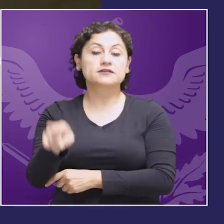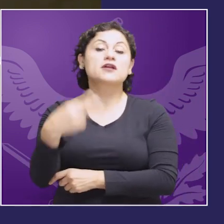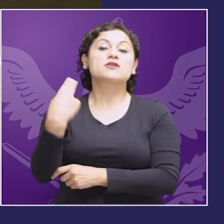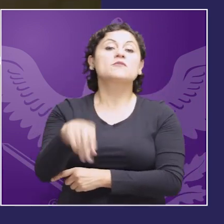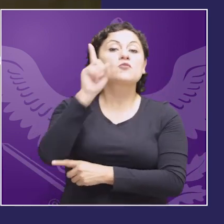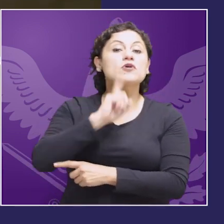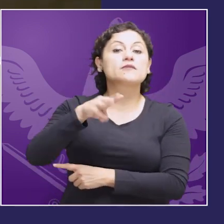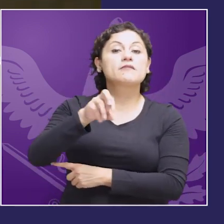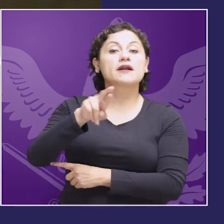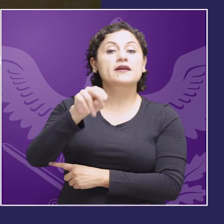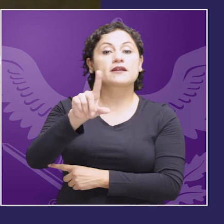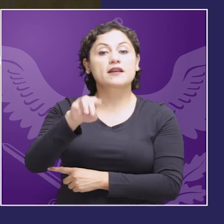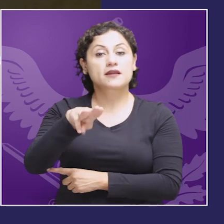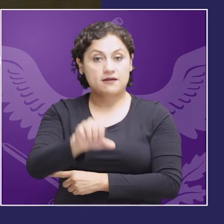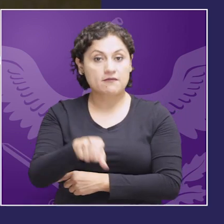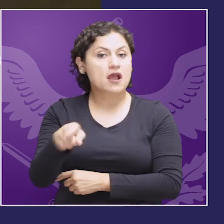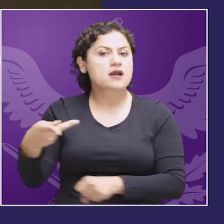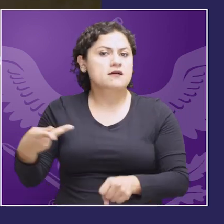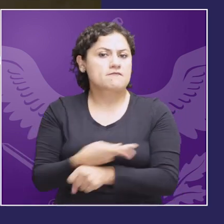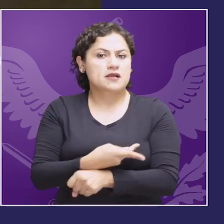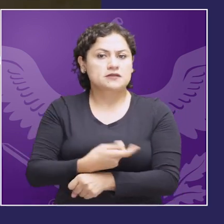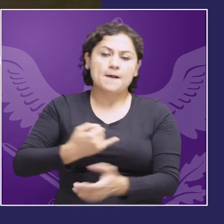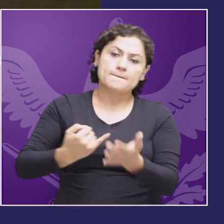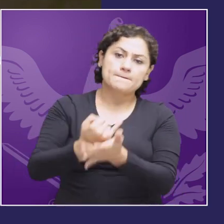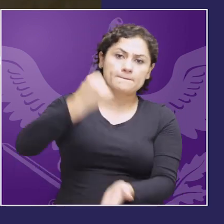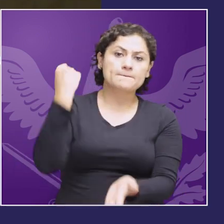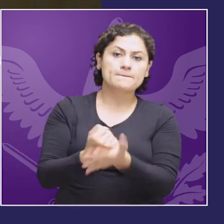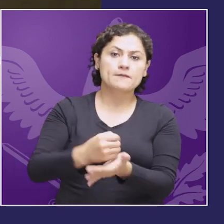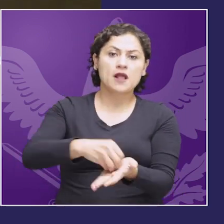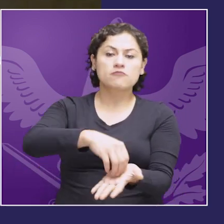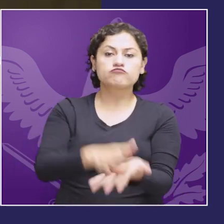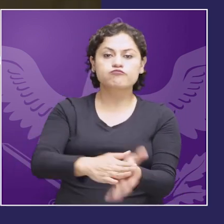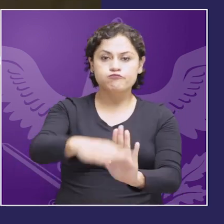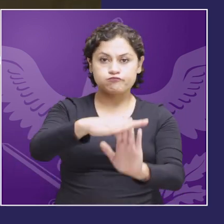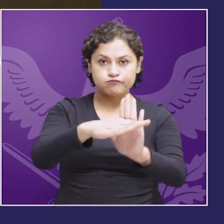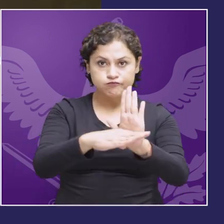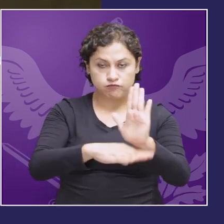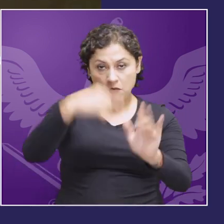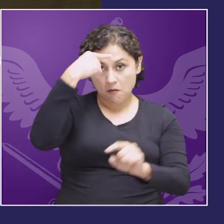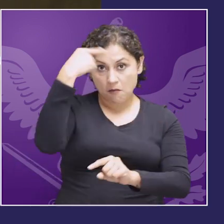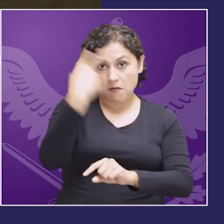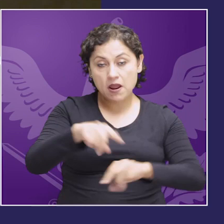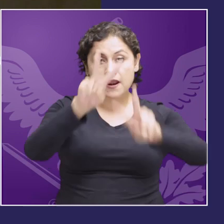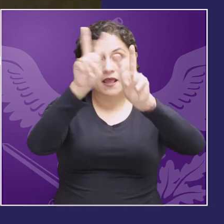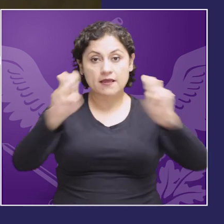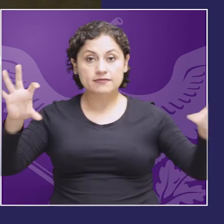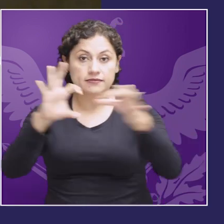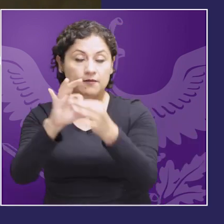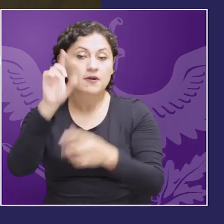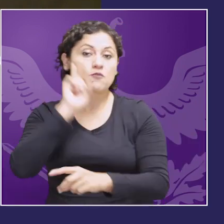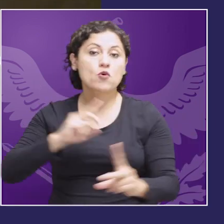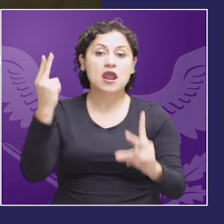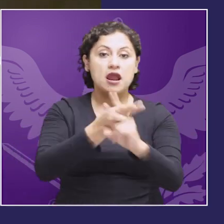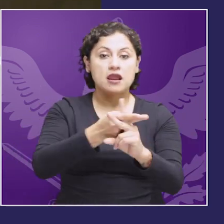emitió el caso paradigmático, el leading case, que es el caso Mariana Lima, en el cual la Corte